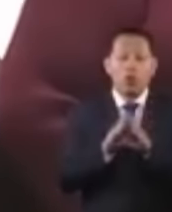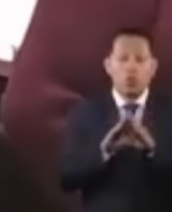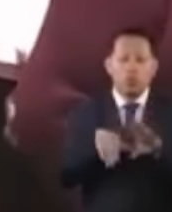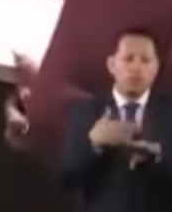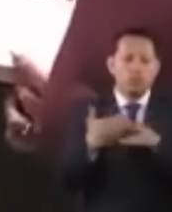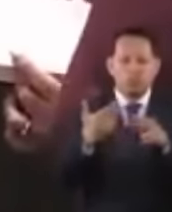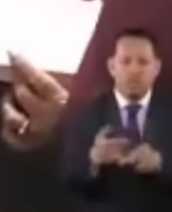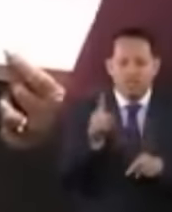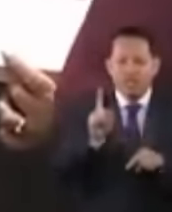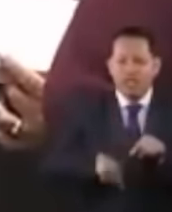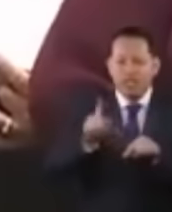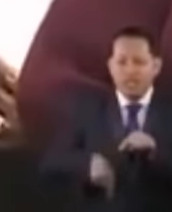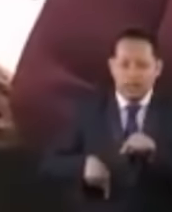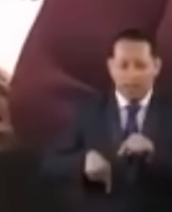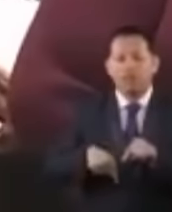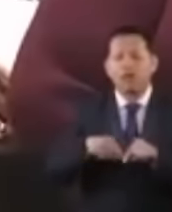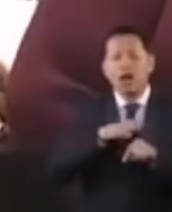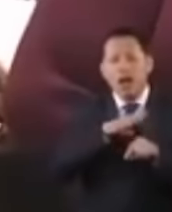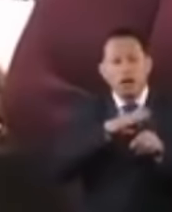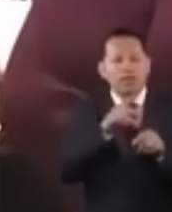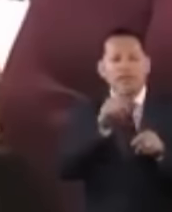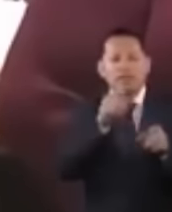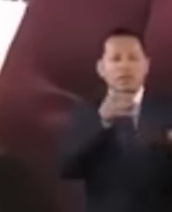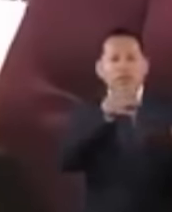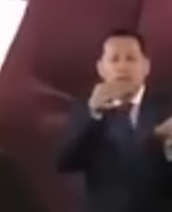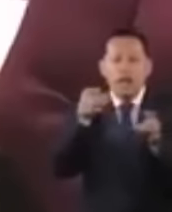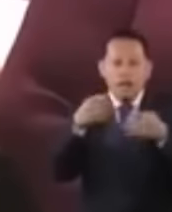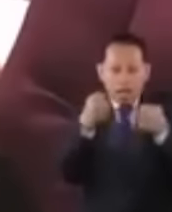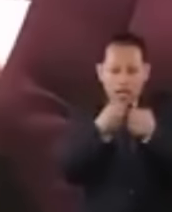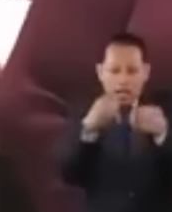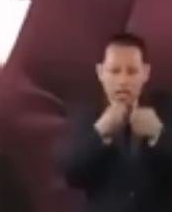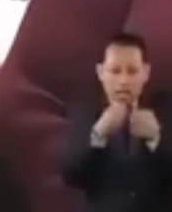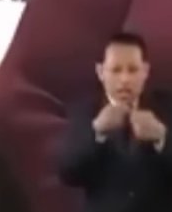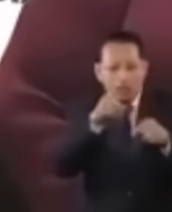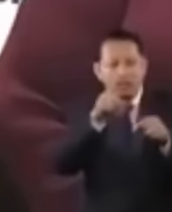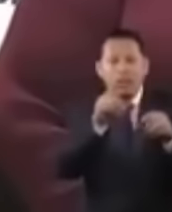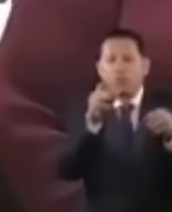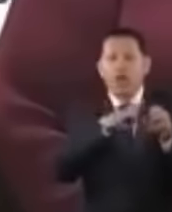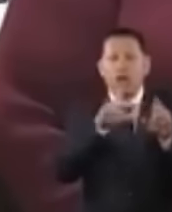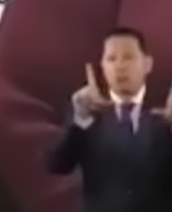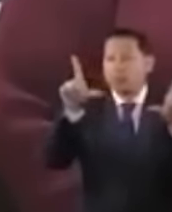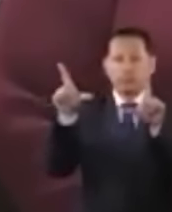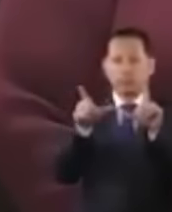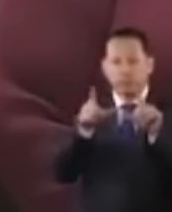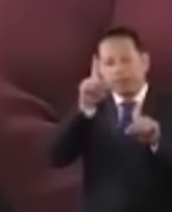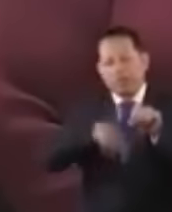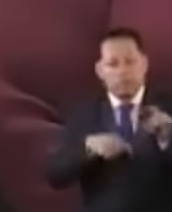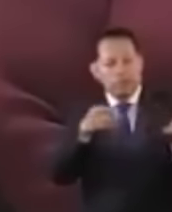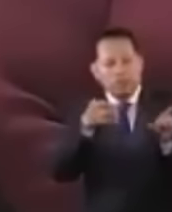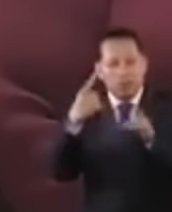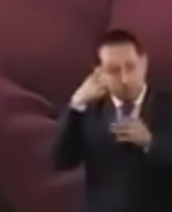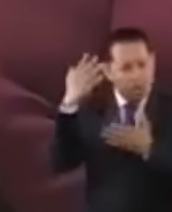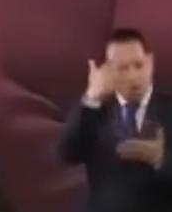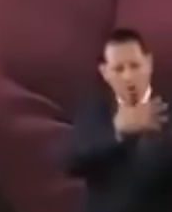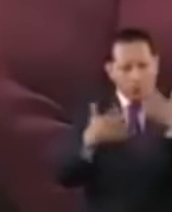quite dolosamente las señales que marcan los límites del territorio nacional o haga que se confundan siempre que ello origine